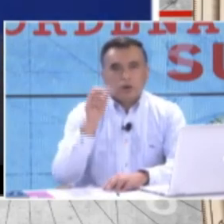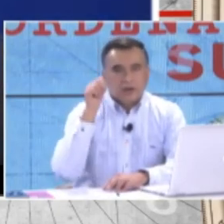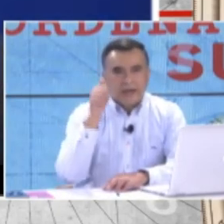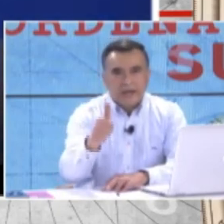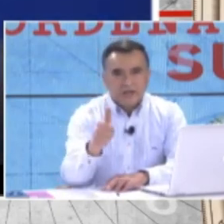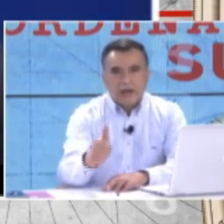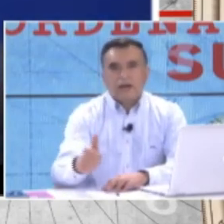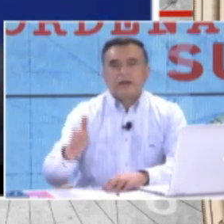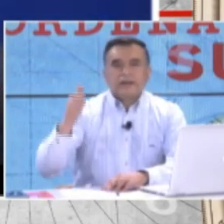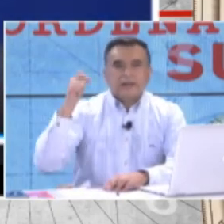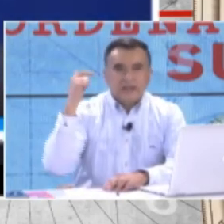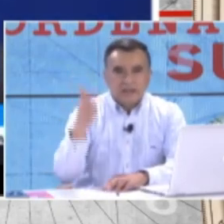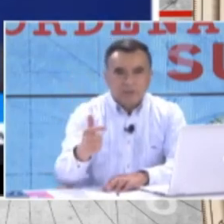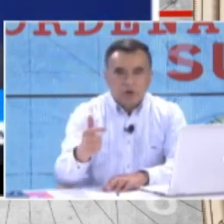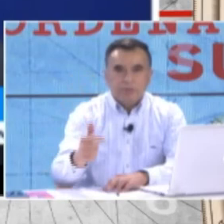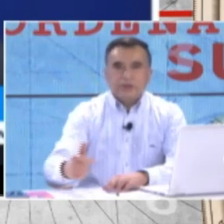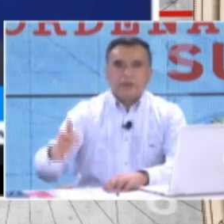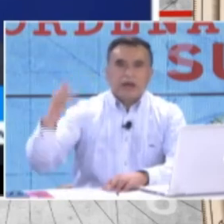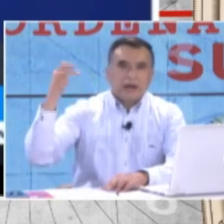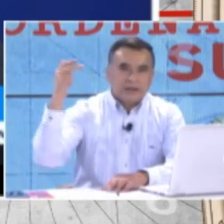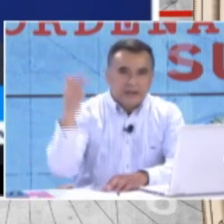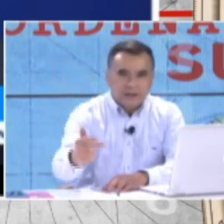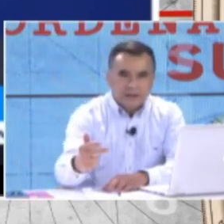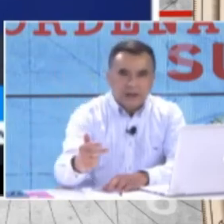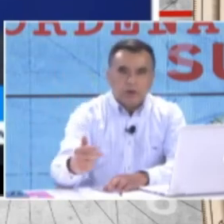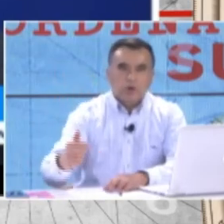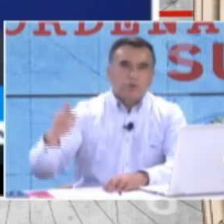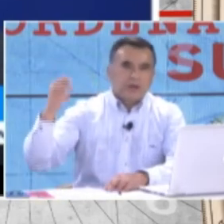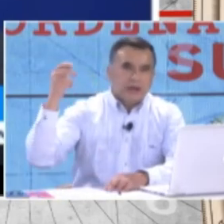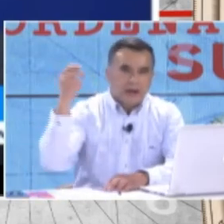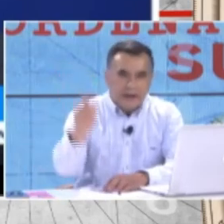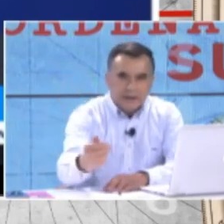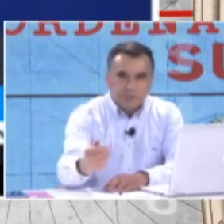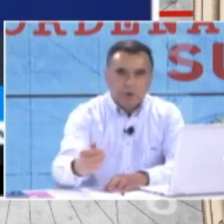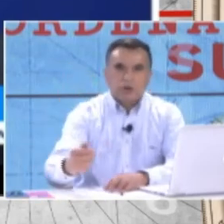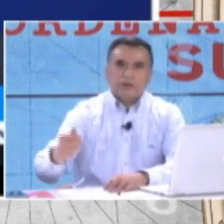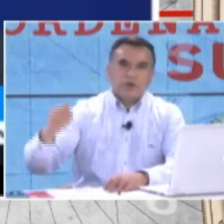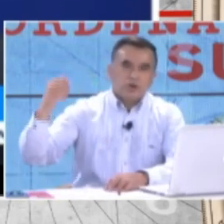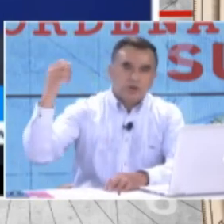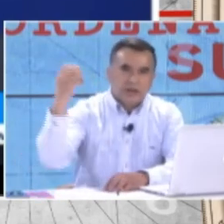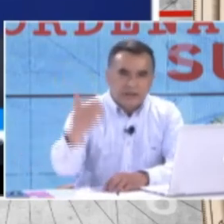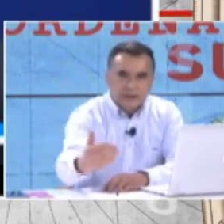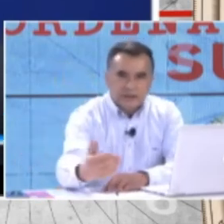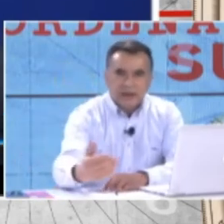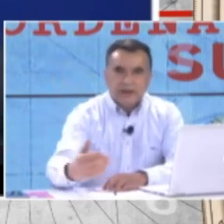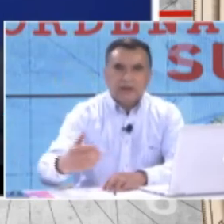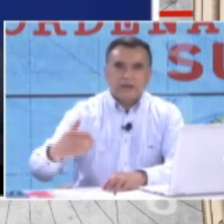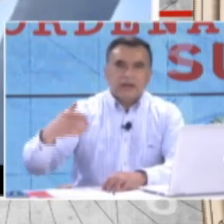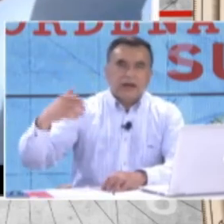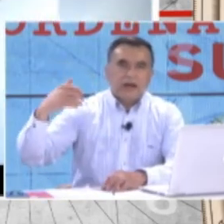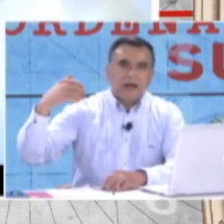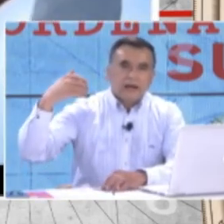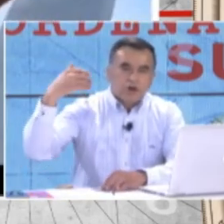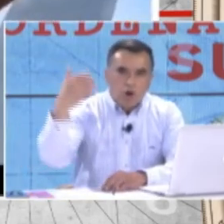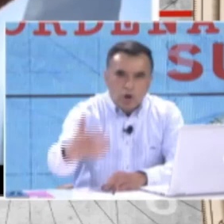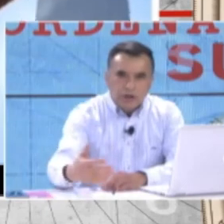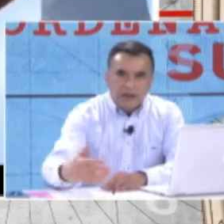descrito. Guerra, crisis medioambiental, crisis económica, explotación, crisis